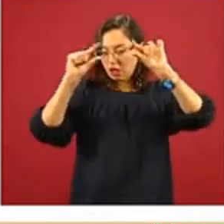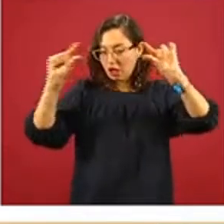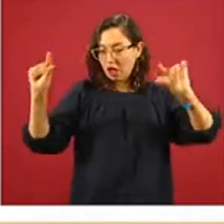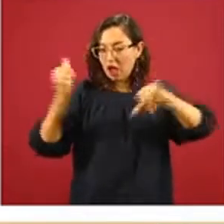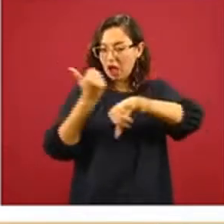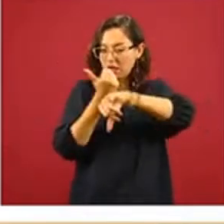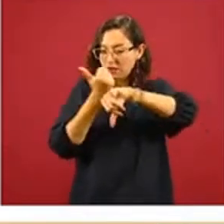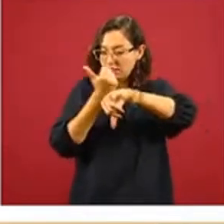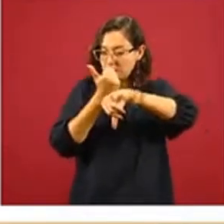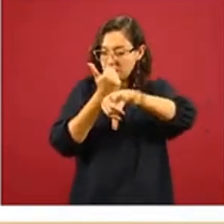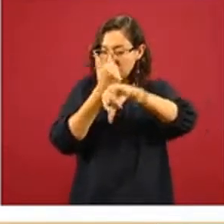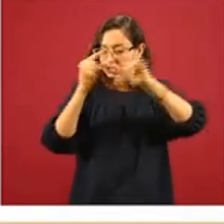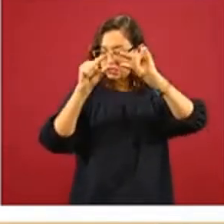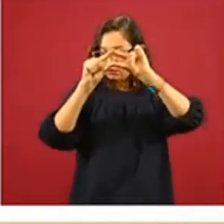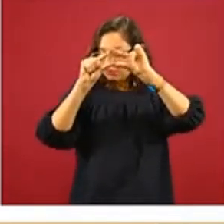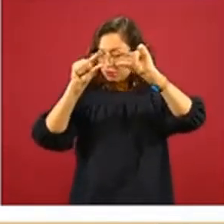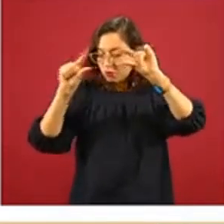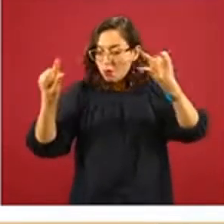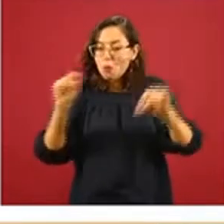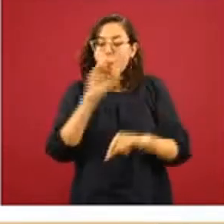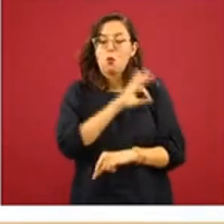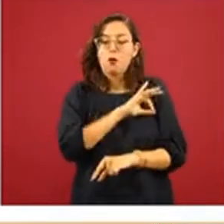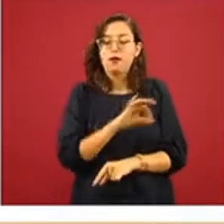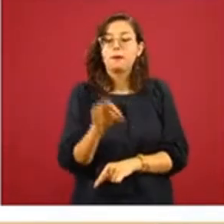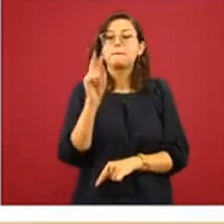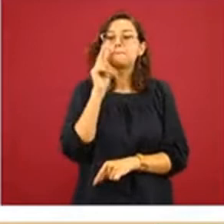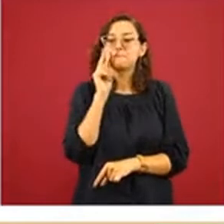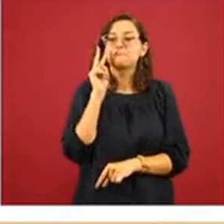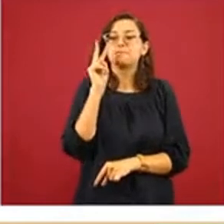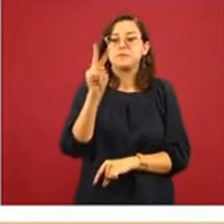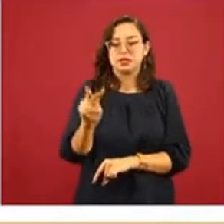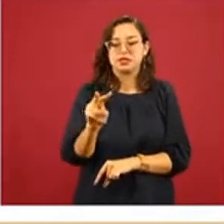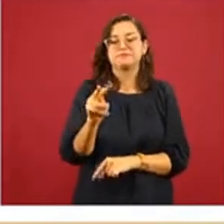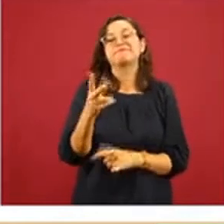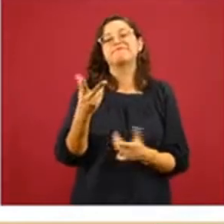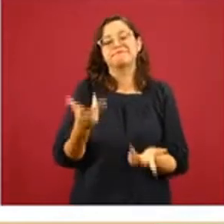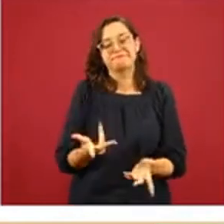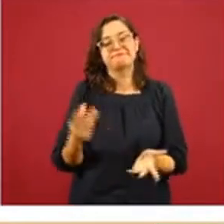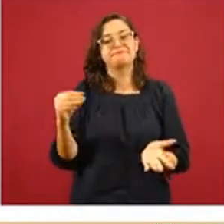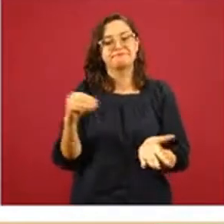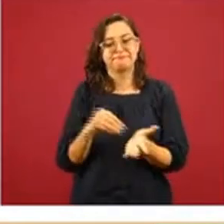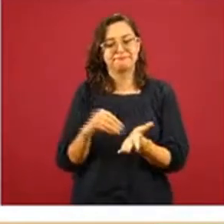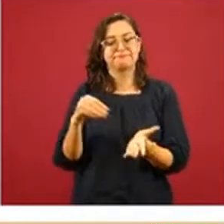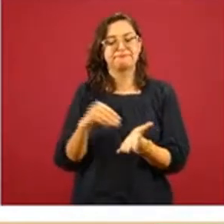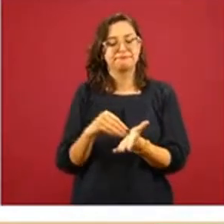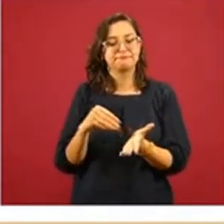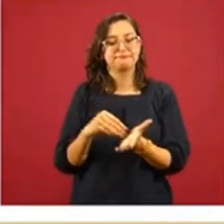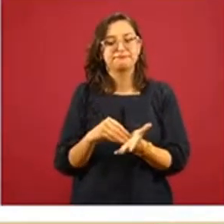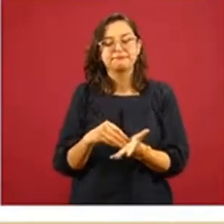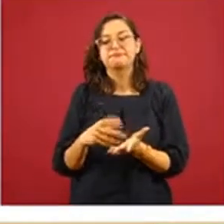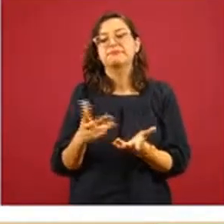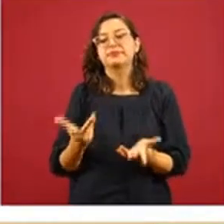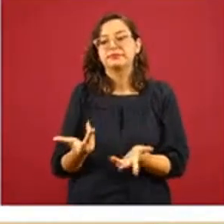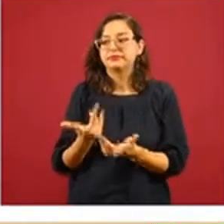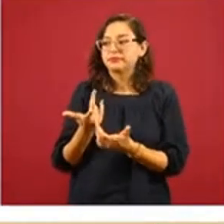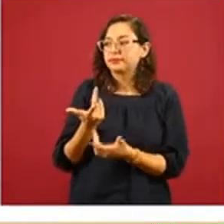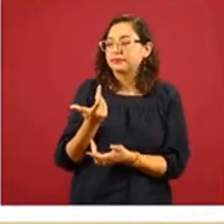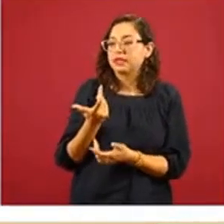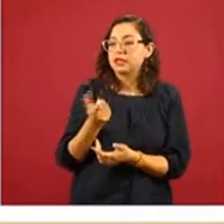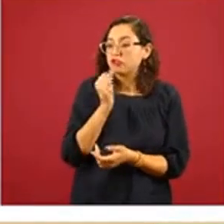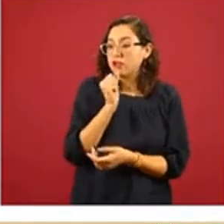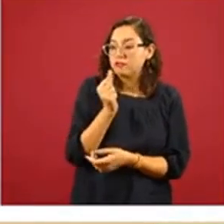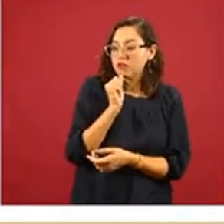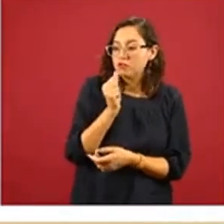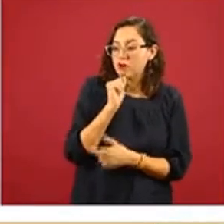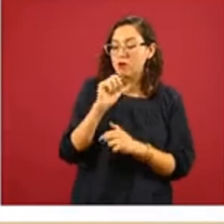barras más pequeñas de color naranja claro, donde estaríamos todavía esperando un incremento para cada uno de esos días, en función de que